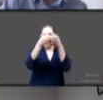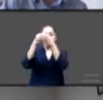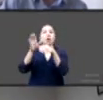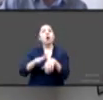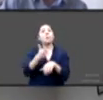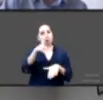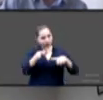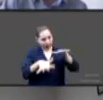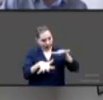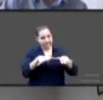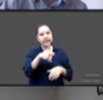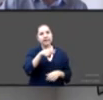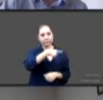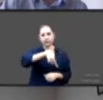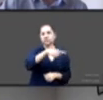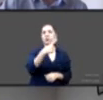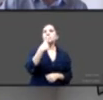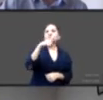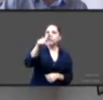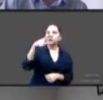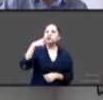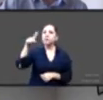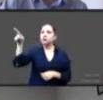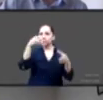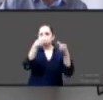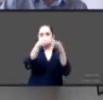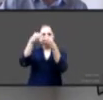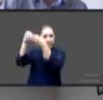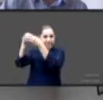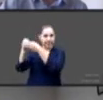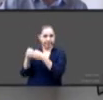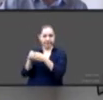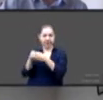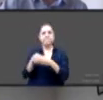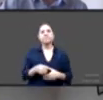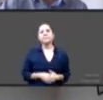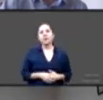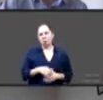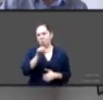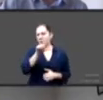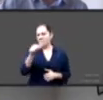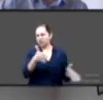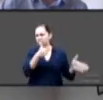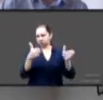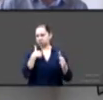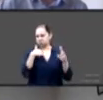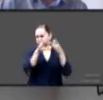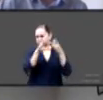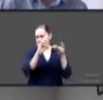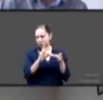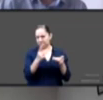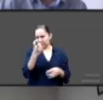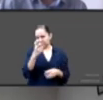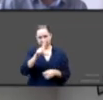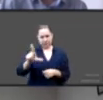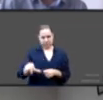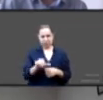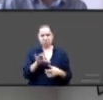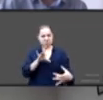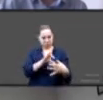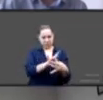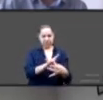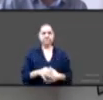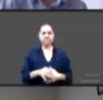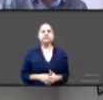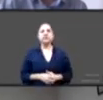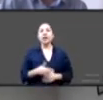mucho en esto porque más adelante voy a explicarlo. Podemos pasar a la siguiente, por favor. Siempre les presento esto y créanme que mis